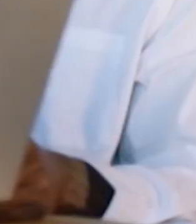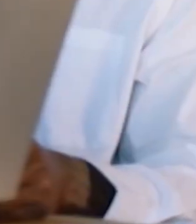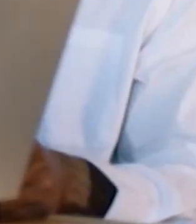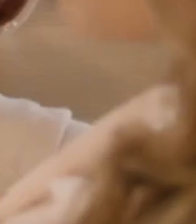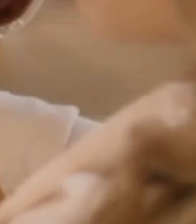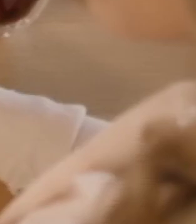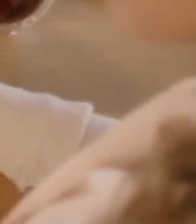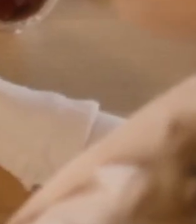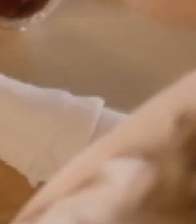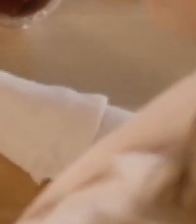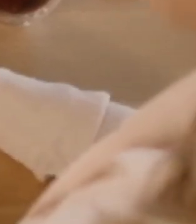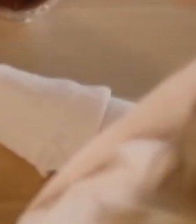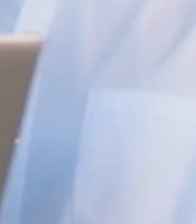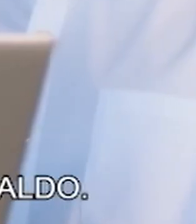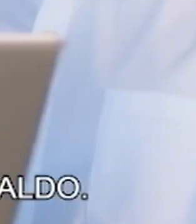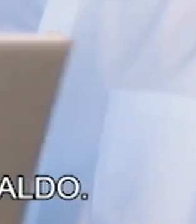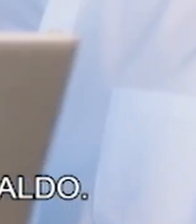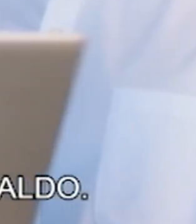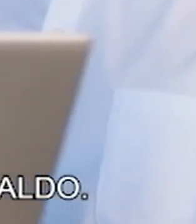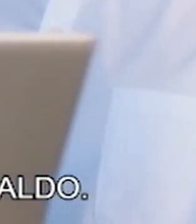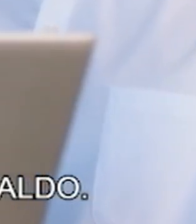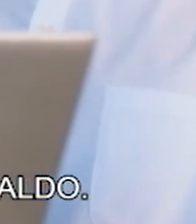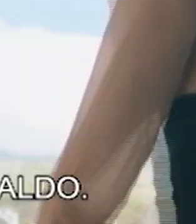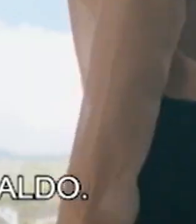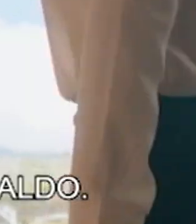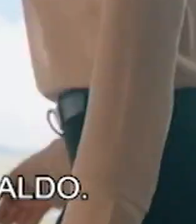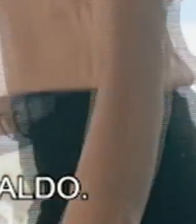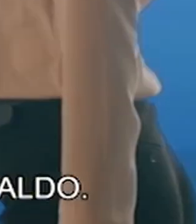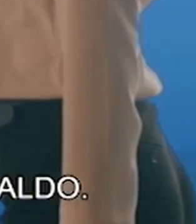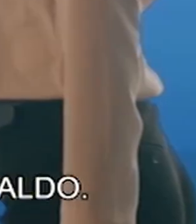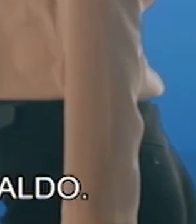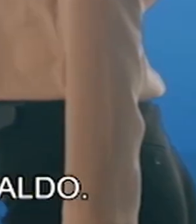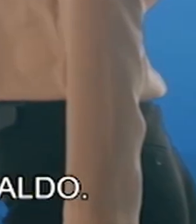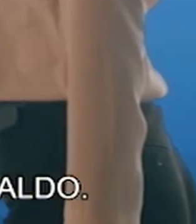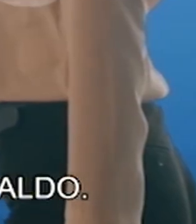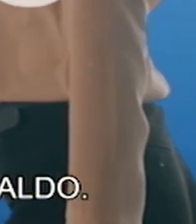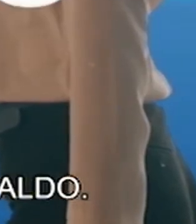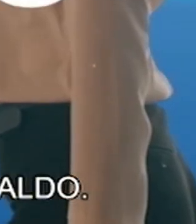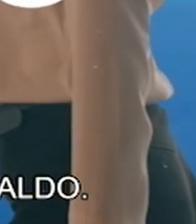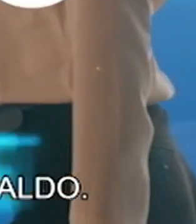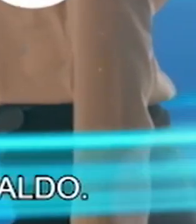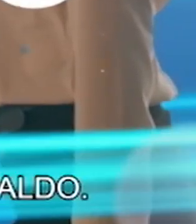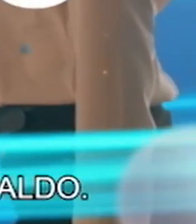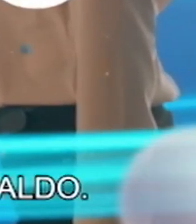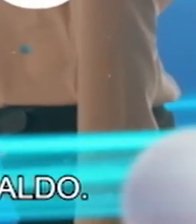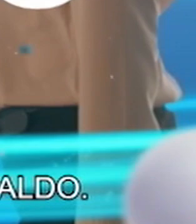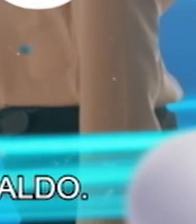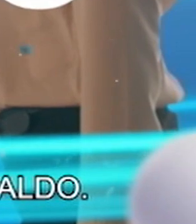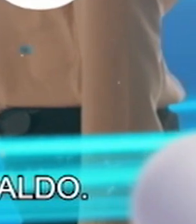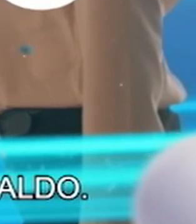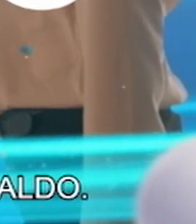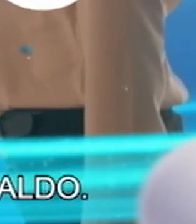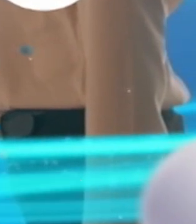Y con cada reunión exitosa hay una empresa de amplia experiencia que le brinda respaldo.